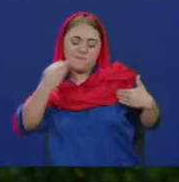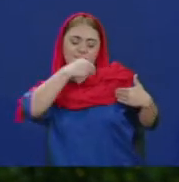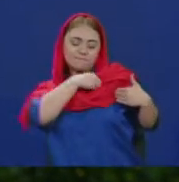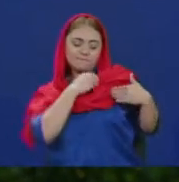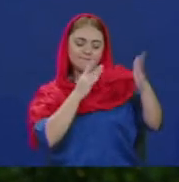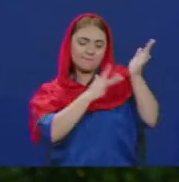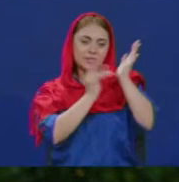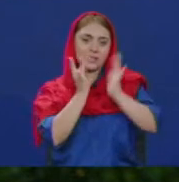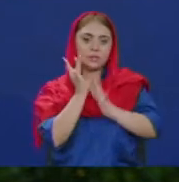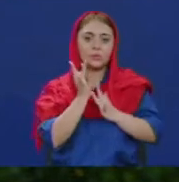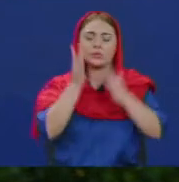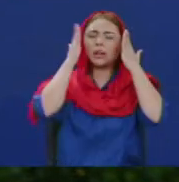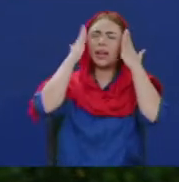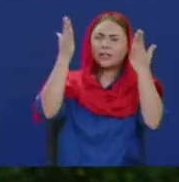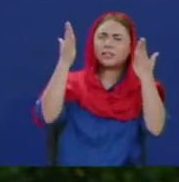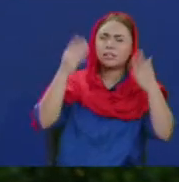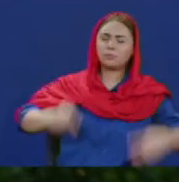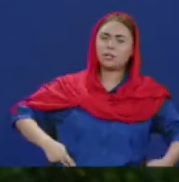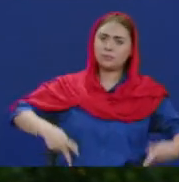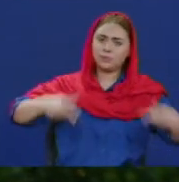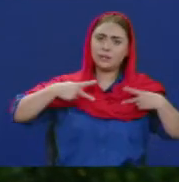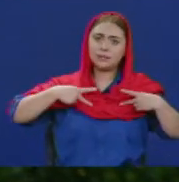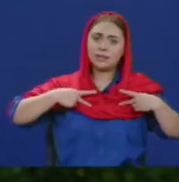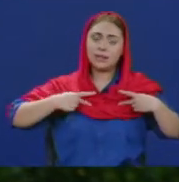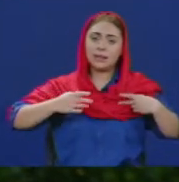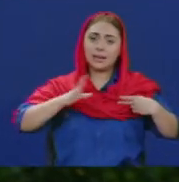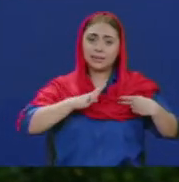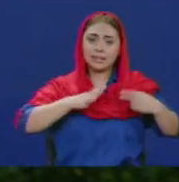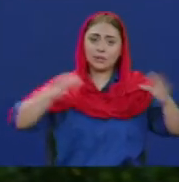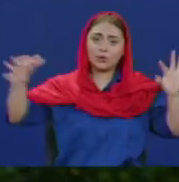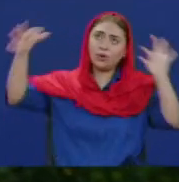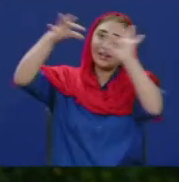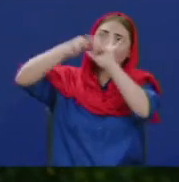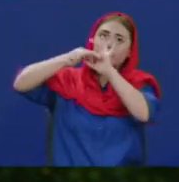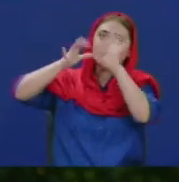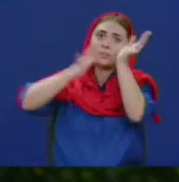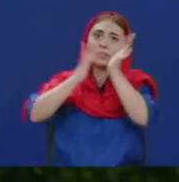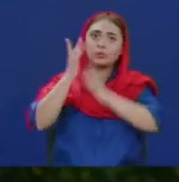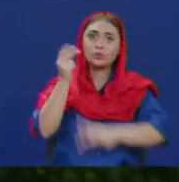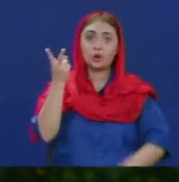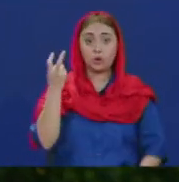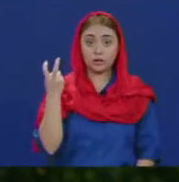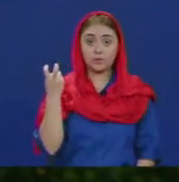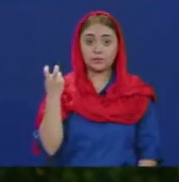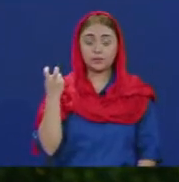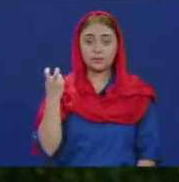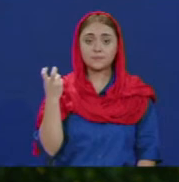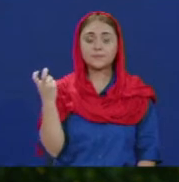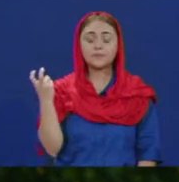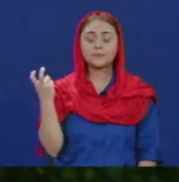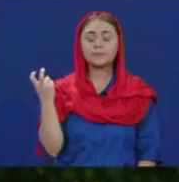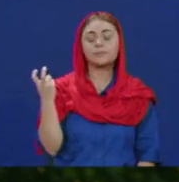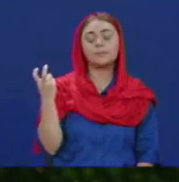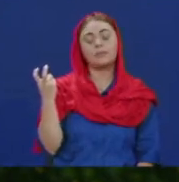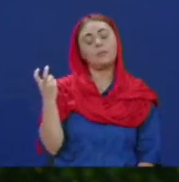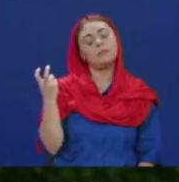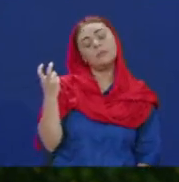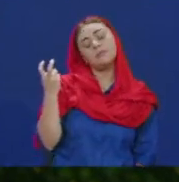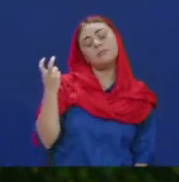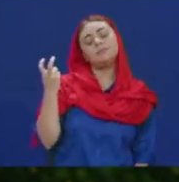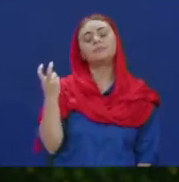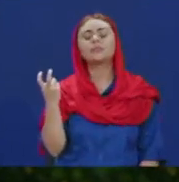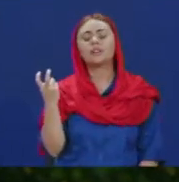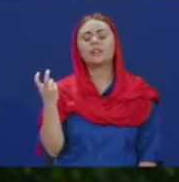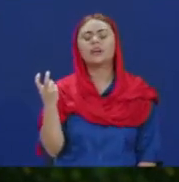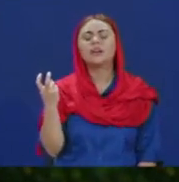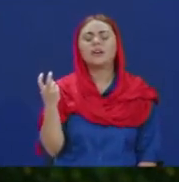por las vidas que se han reconciliado contigo, Señor. Y yo te ruego, Señor, que hagas una obra preciosa en cada uno de ellos.